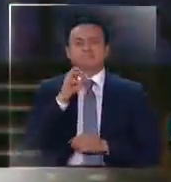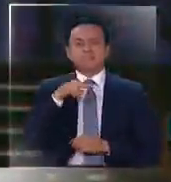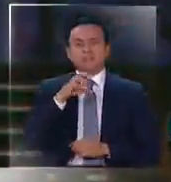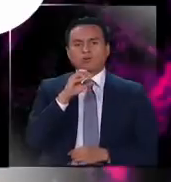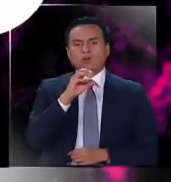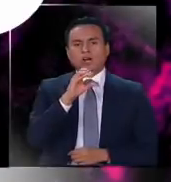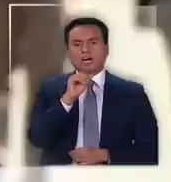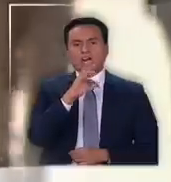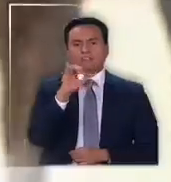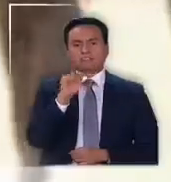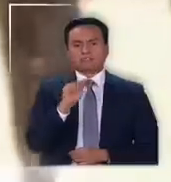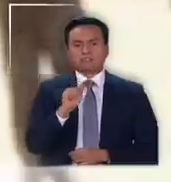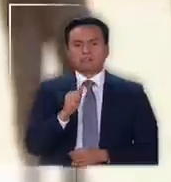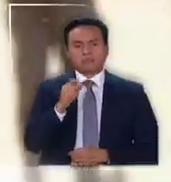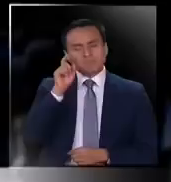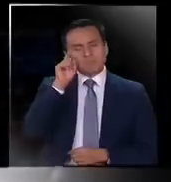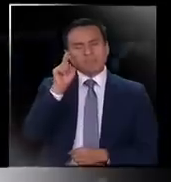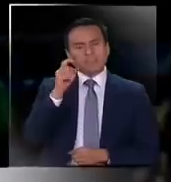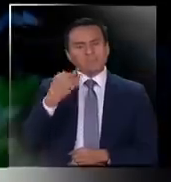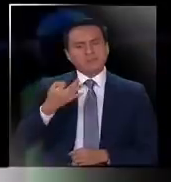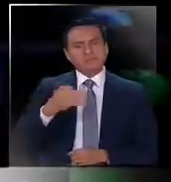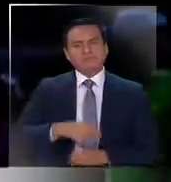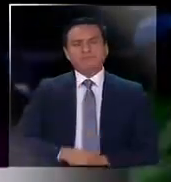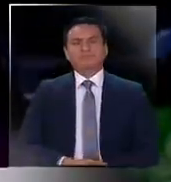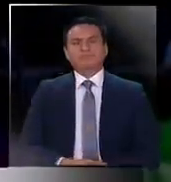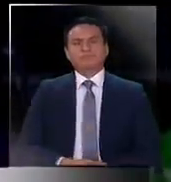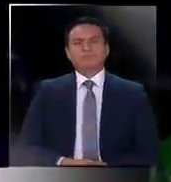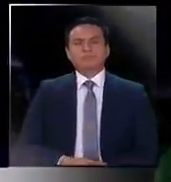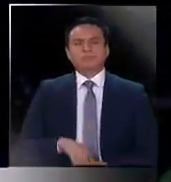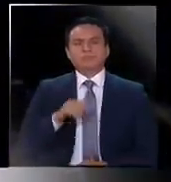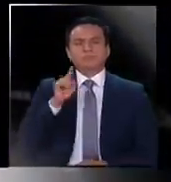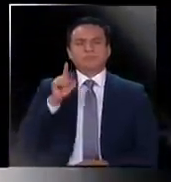Cristiano Caranza. Me encantaba.